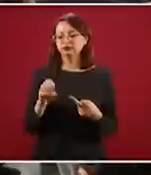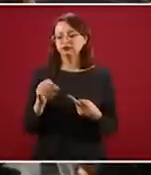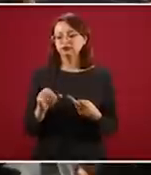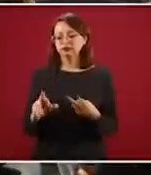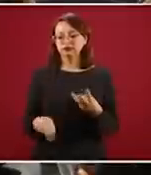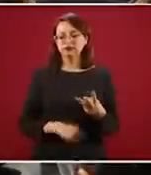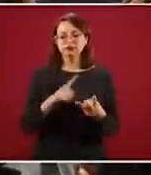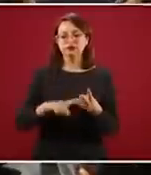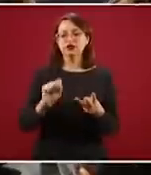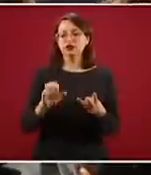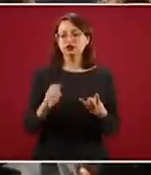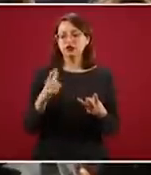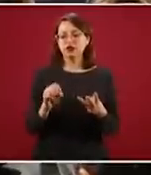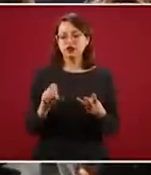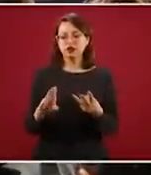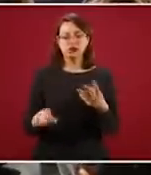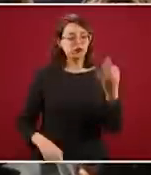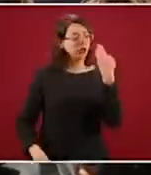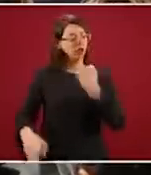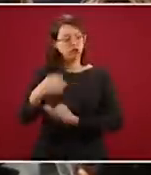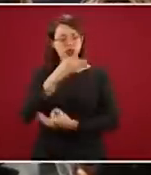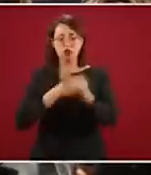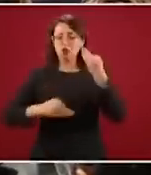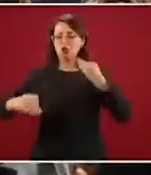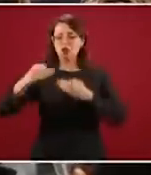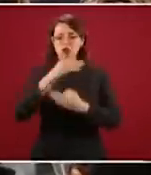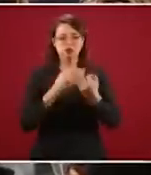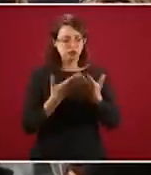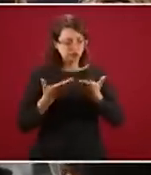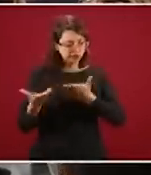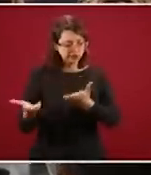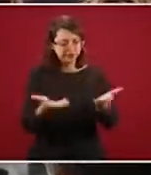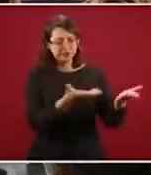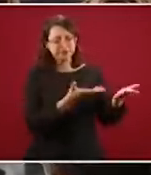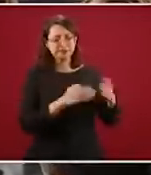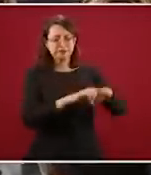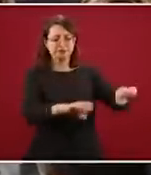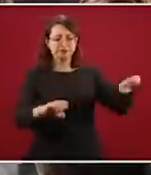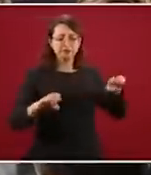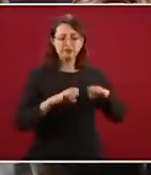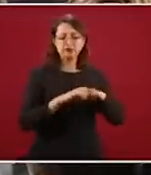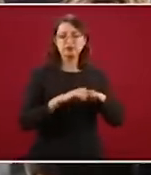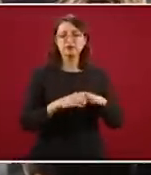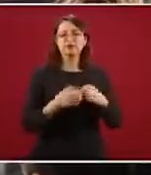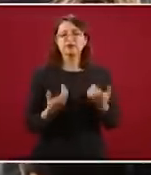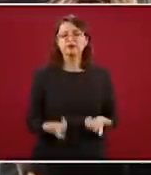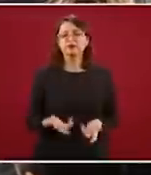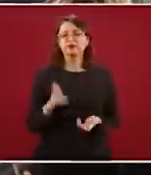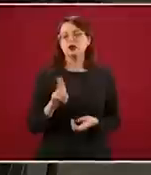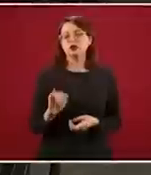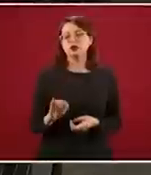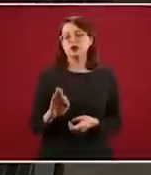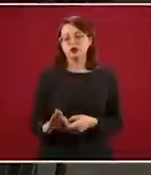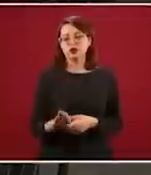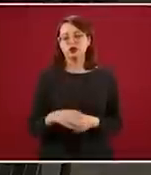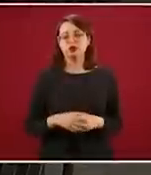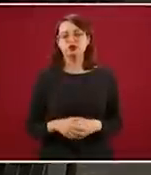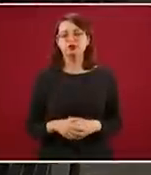de Gobernación, a todos los participantes, a Inteligencia Financiera,